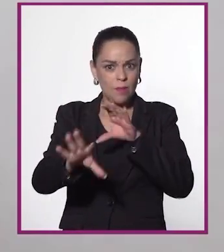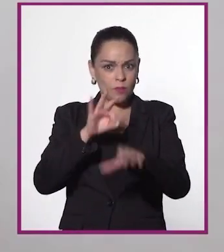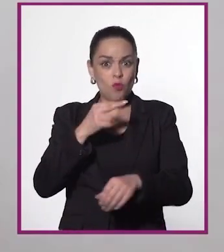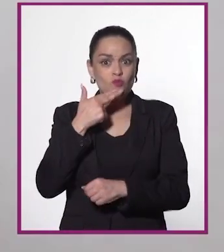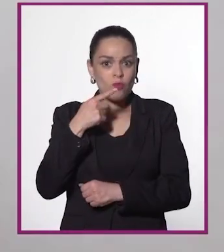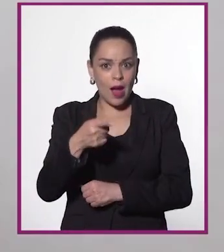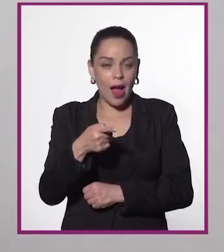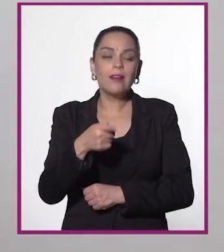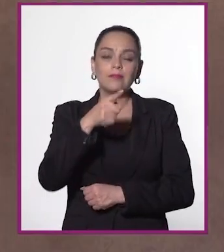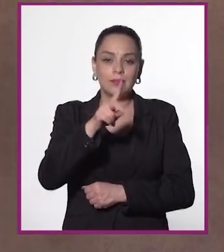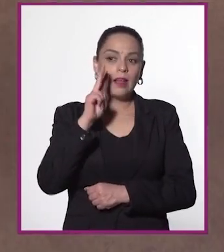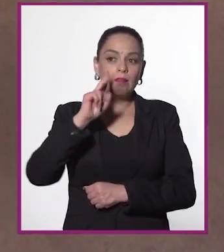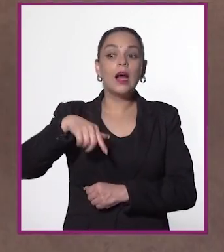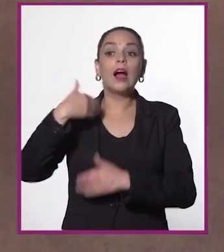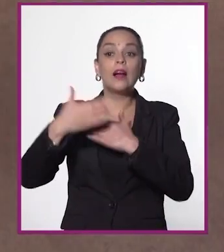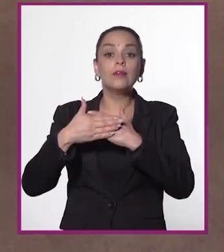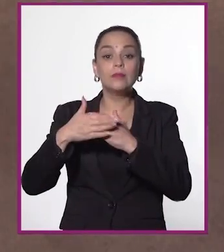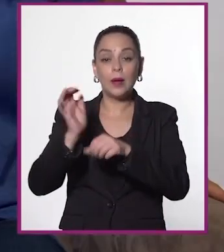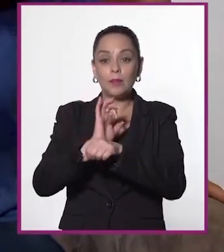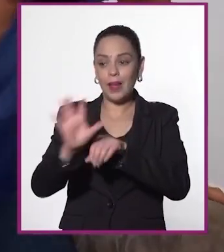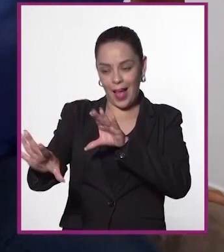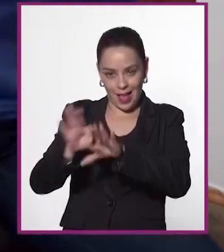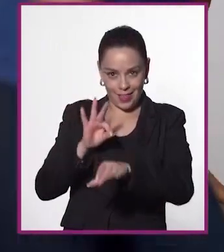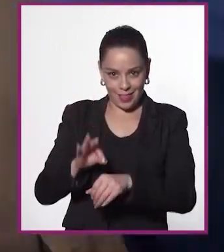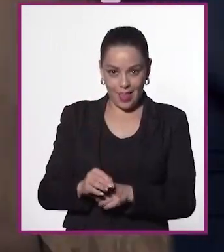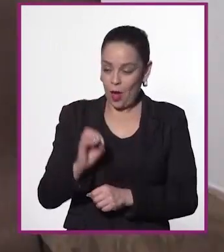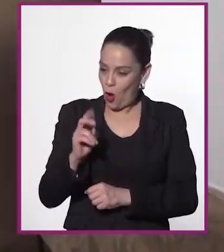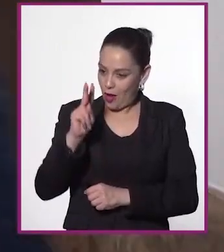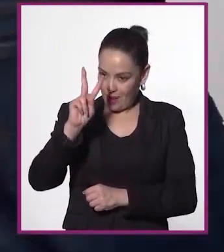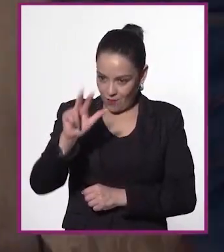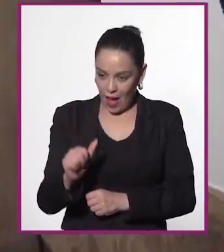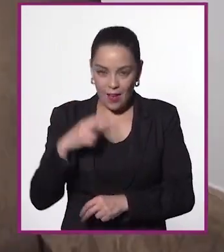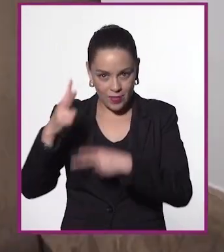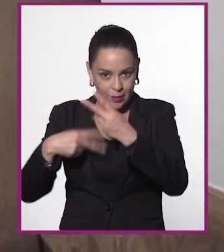escoge la siguiente película. Va. Va. Vamos.